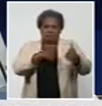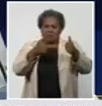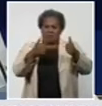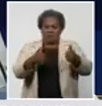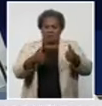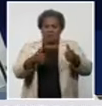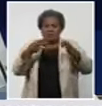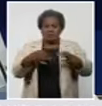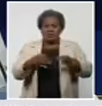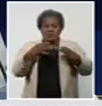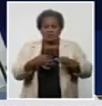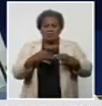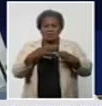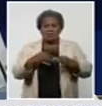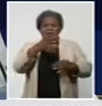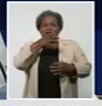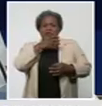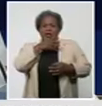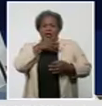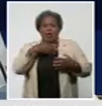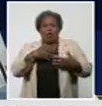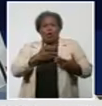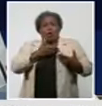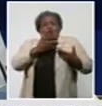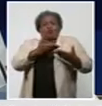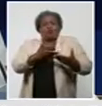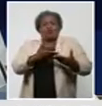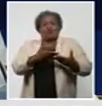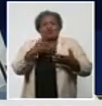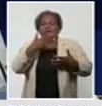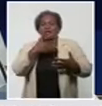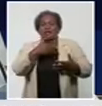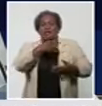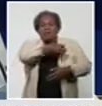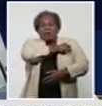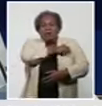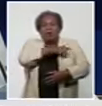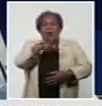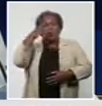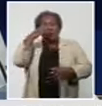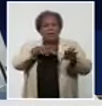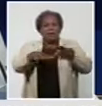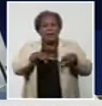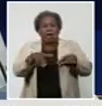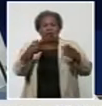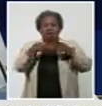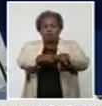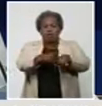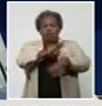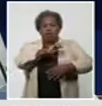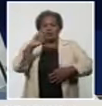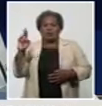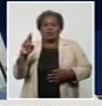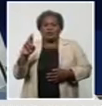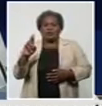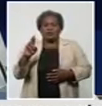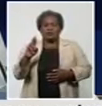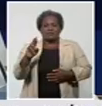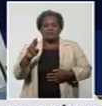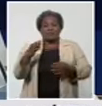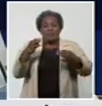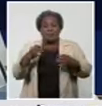se enorgulleció, un pueblo culto, unido y revolucionario. Realmente es un día